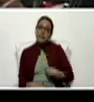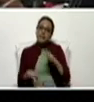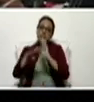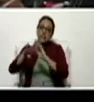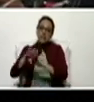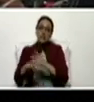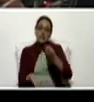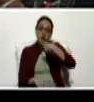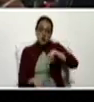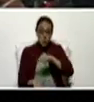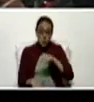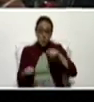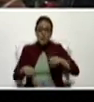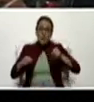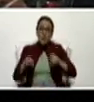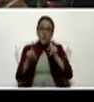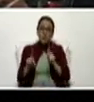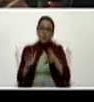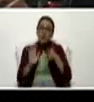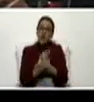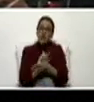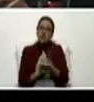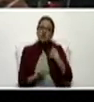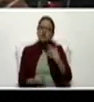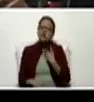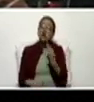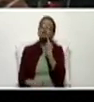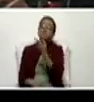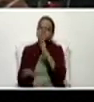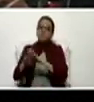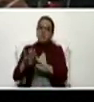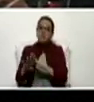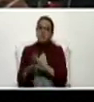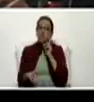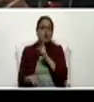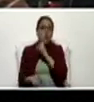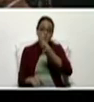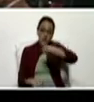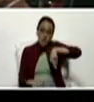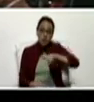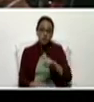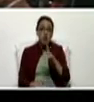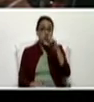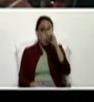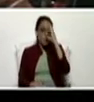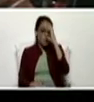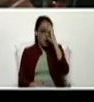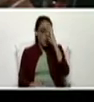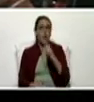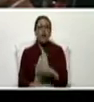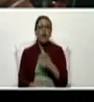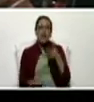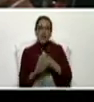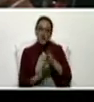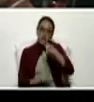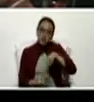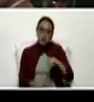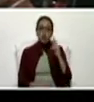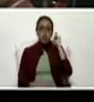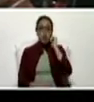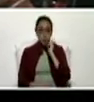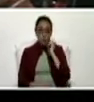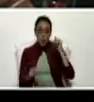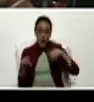esta ocasión es para yo expresarle En nombre del pueblo de cumanacoa en nombre de todo el pueblo de sucre